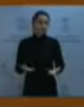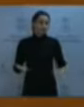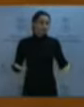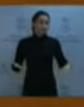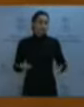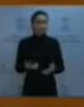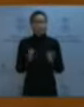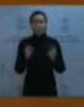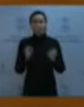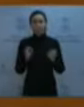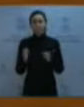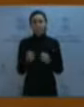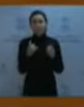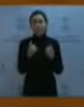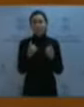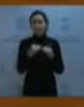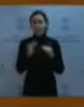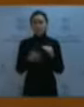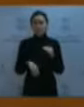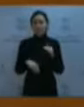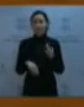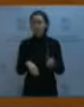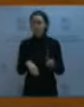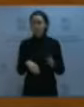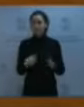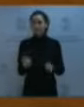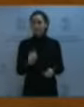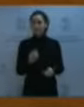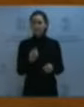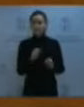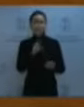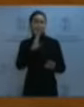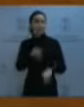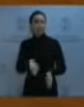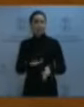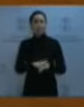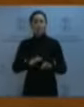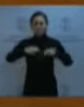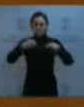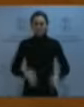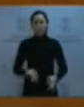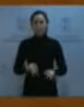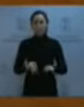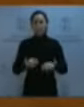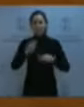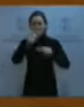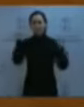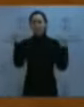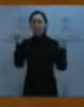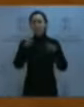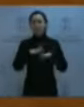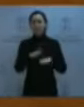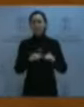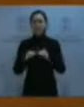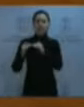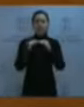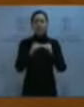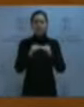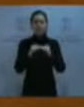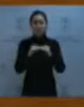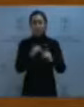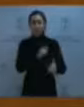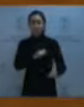lógicamente cada vez son más las necesidades y nosotros, por supuesto, que estamos completamente a favor de asegurar los servicios públicos básicos en igualdad de condiciones para todo el mundo, no solo aquí, en